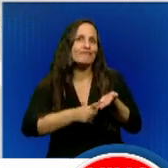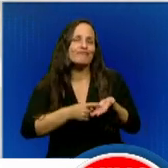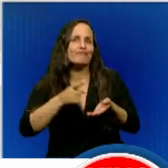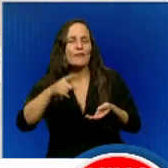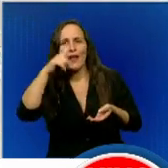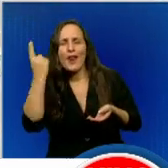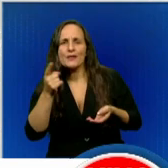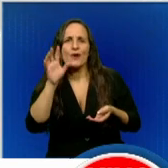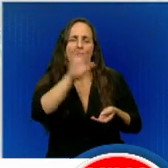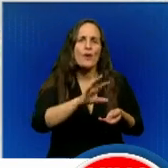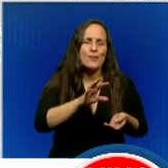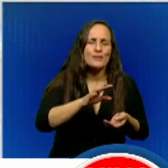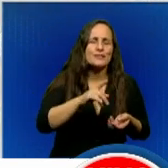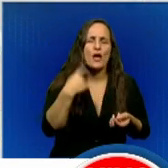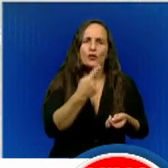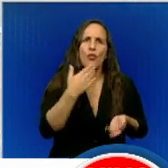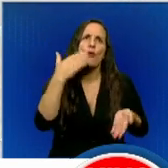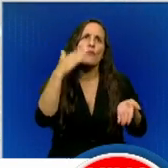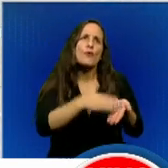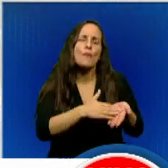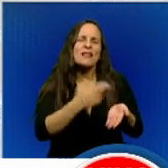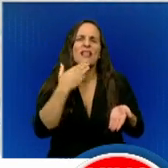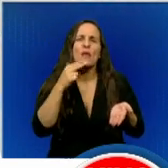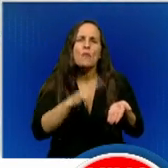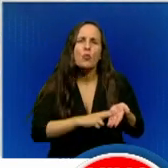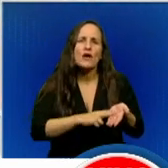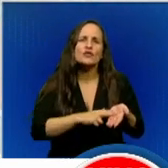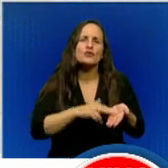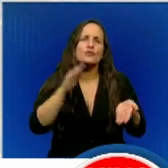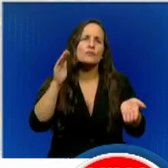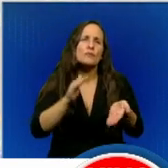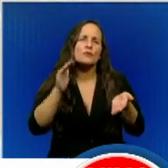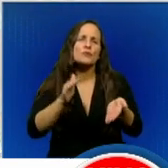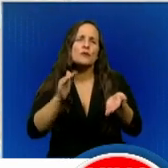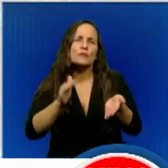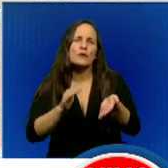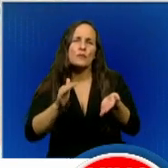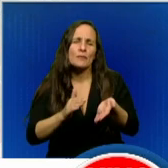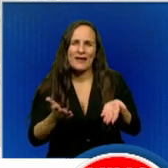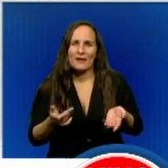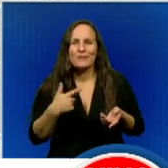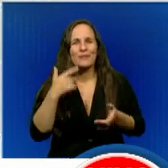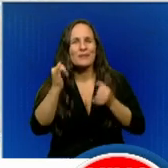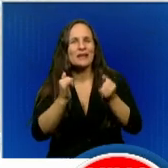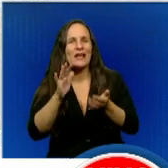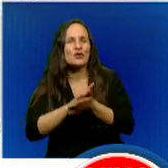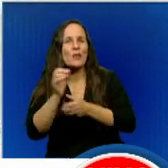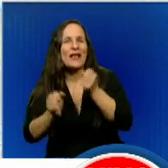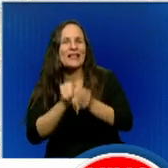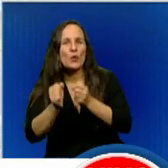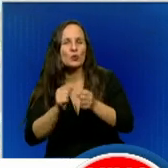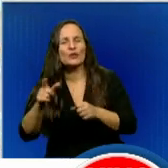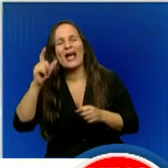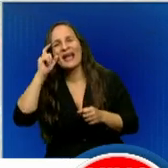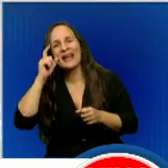provincias de las provincias se comprometen a una baja gradual de la presión fiscal hoy daba el caso de la industria para el primero de enero